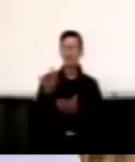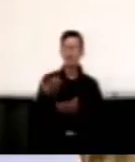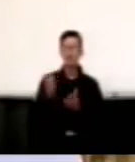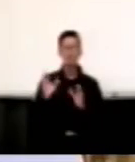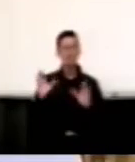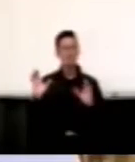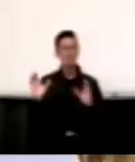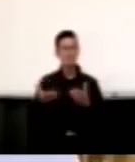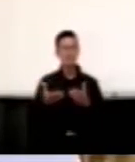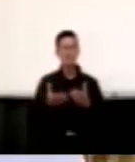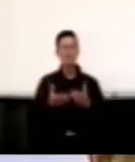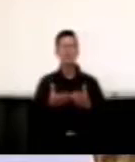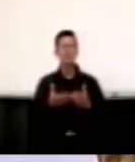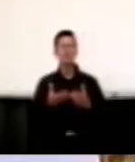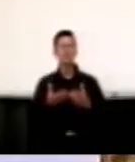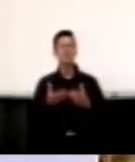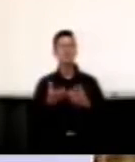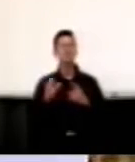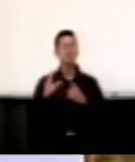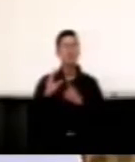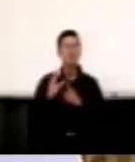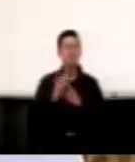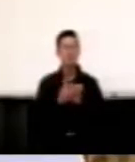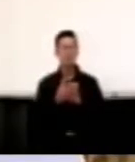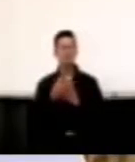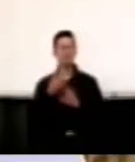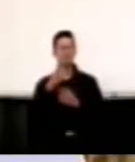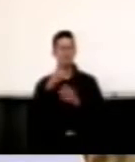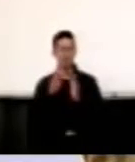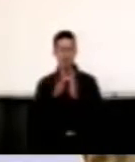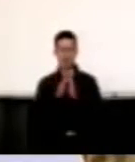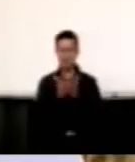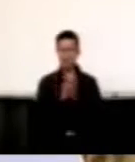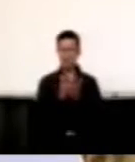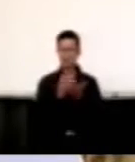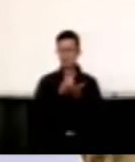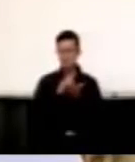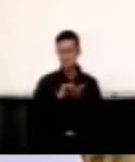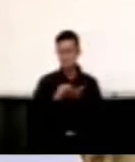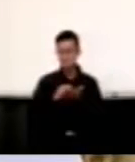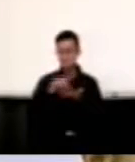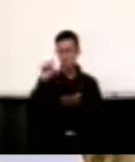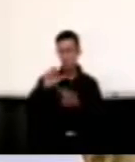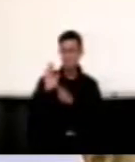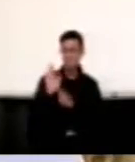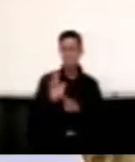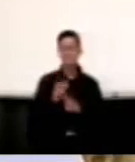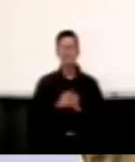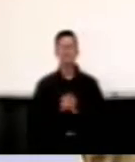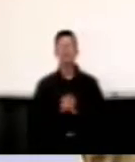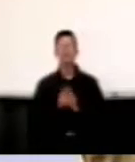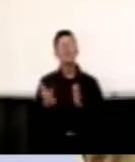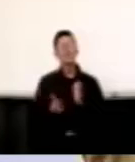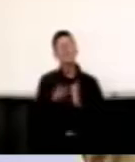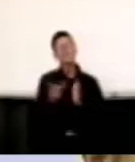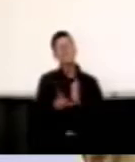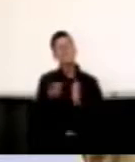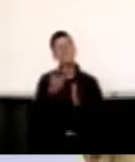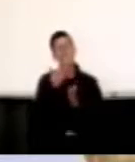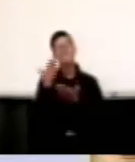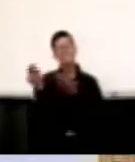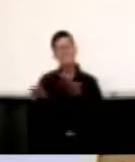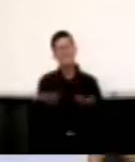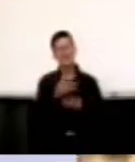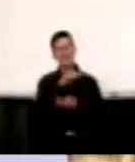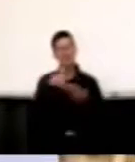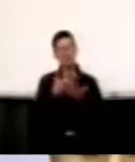al presidente del comité editorial por traer la presentación de este libro hoy aquí. Y bueno, de nueva cuenta, sean bienvenidas todas